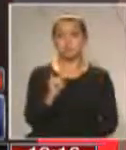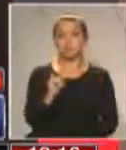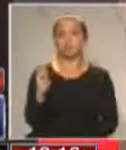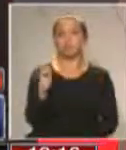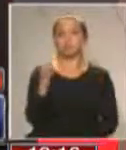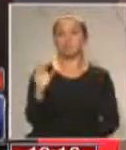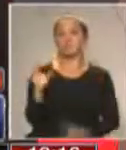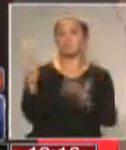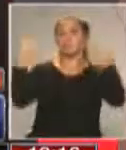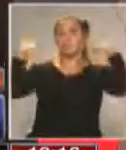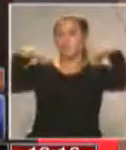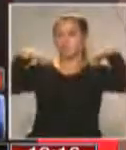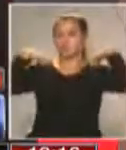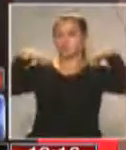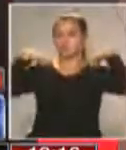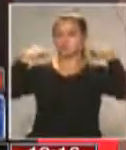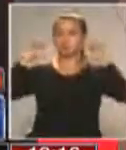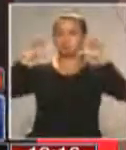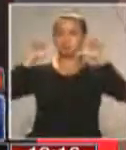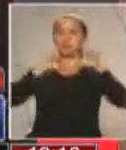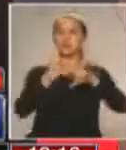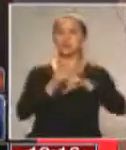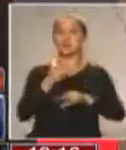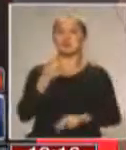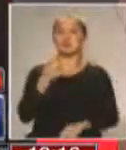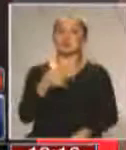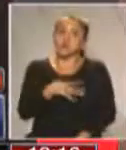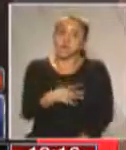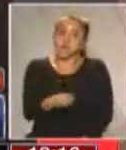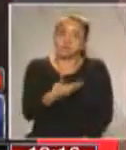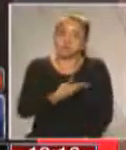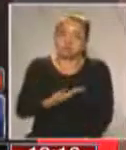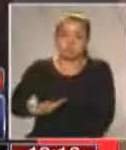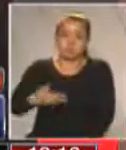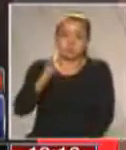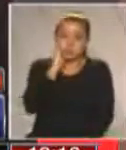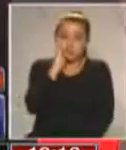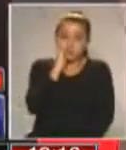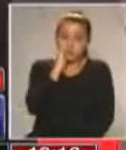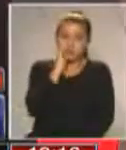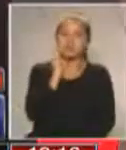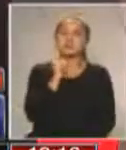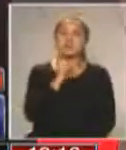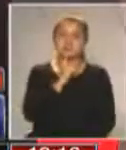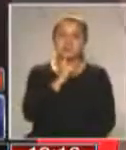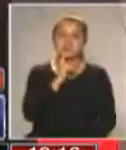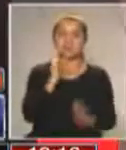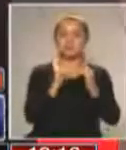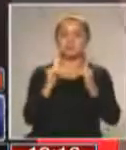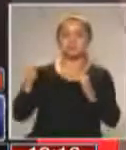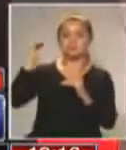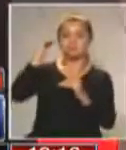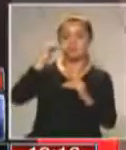el cargo que esta persona tiene, sino por ser el hijo de la presidenta, claramente tiene una posición de